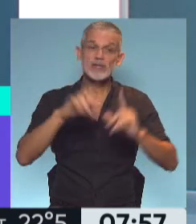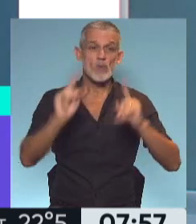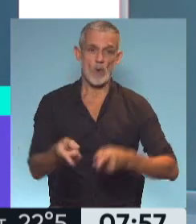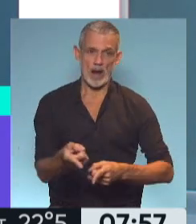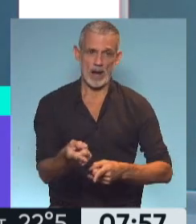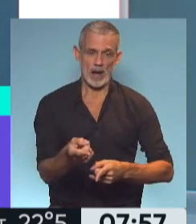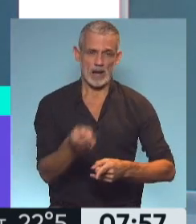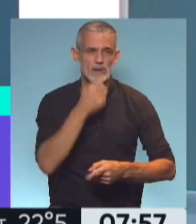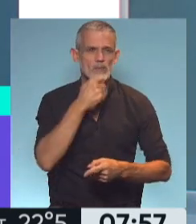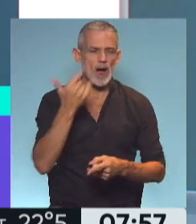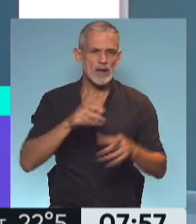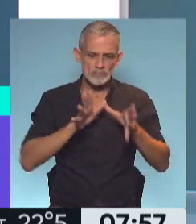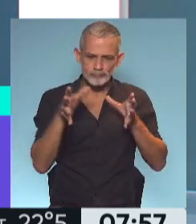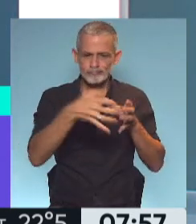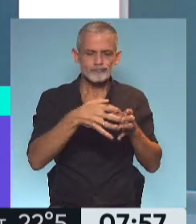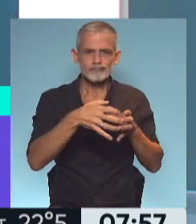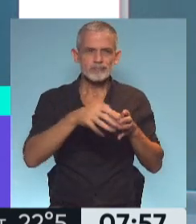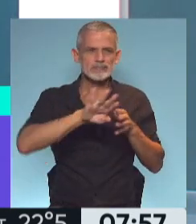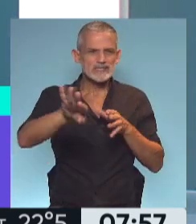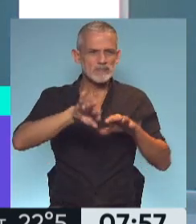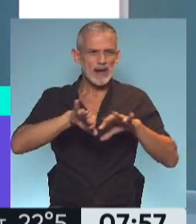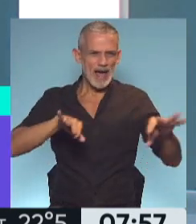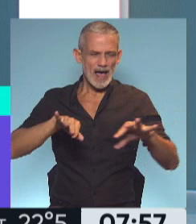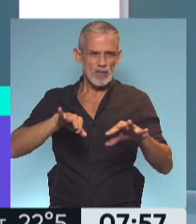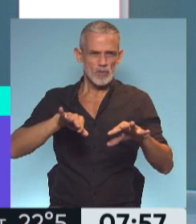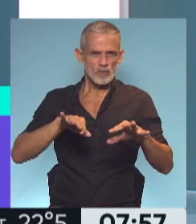Es decir, tener burbujas bien armadas, bien